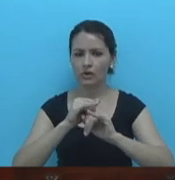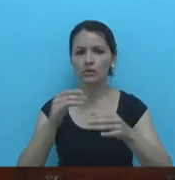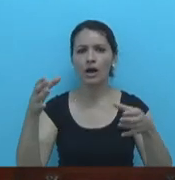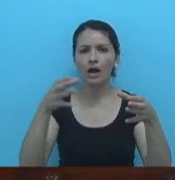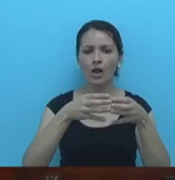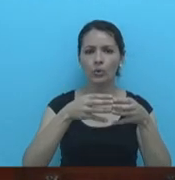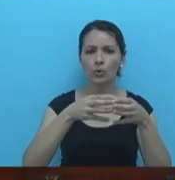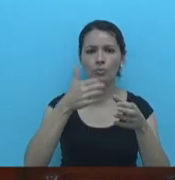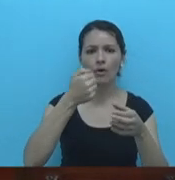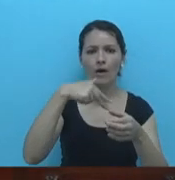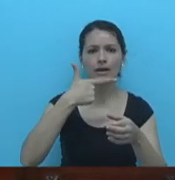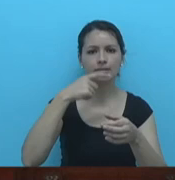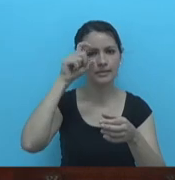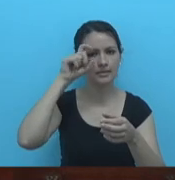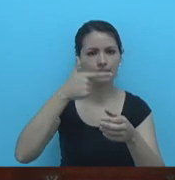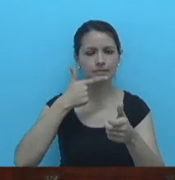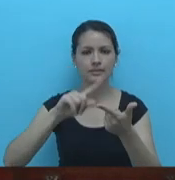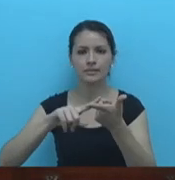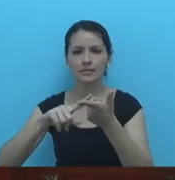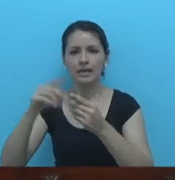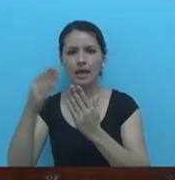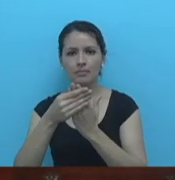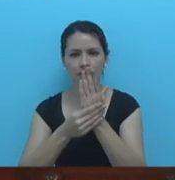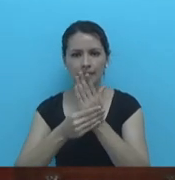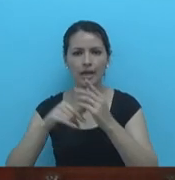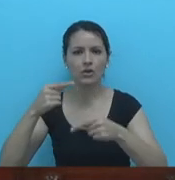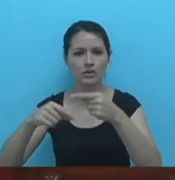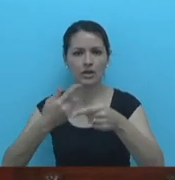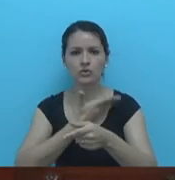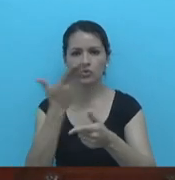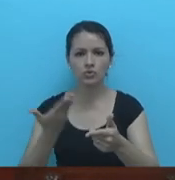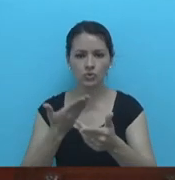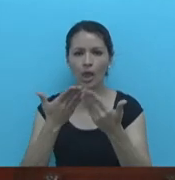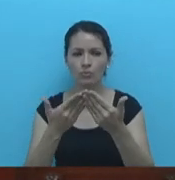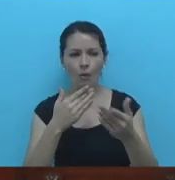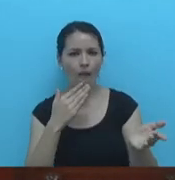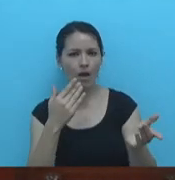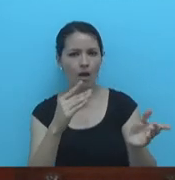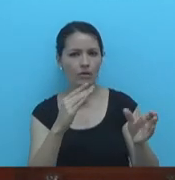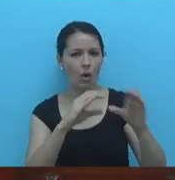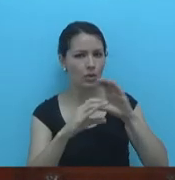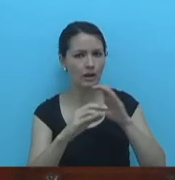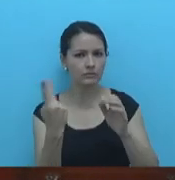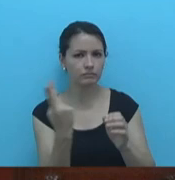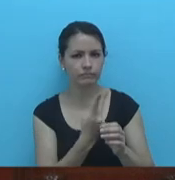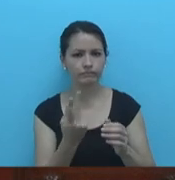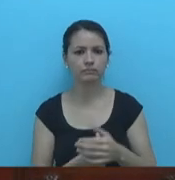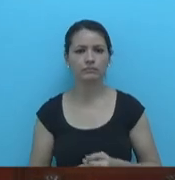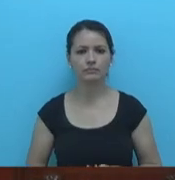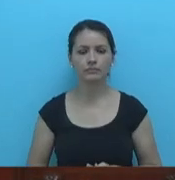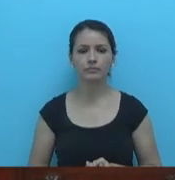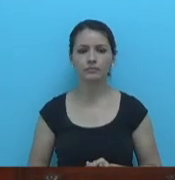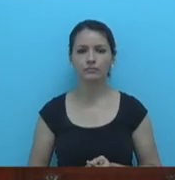ANSES, y el Ministerio de Desarrollo Social de la provincia, suscripto en fecha 7 de noviembre del 2016. Bien,